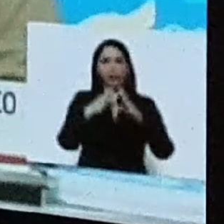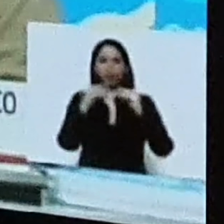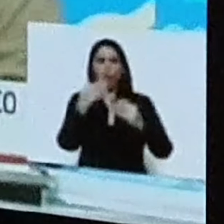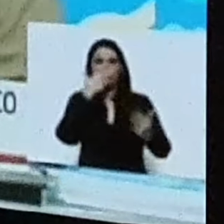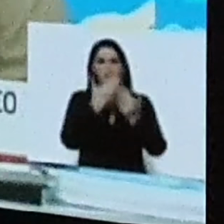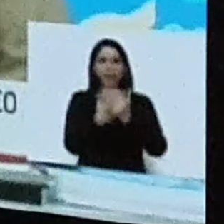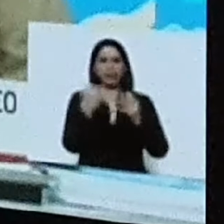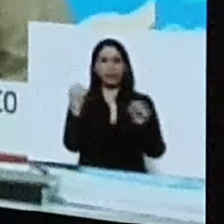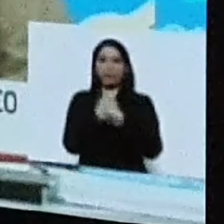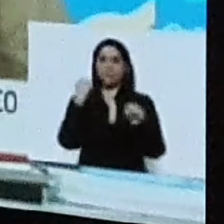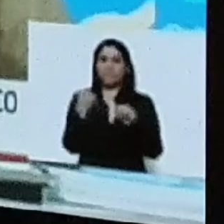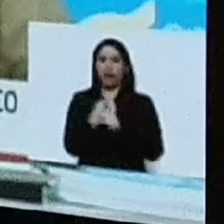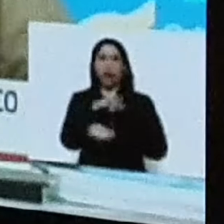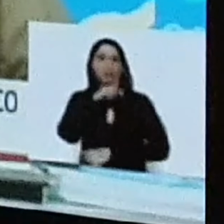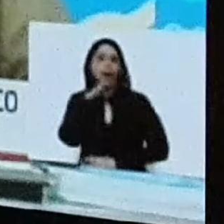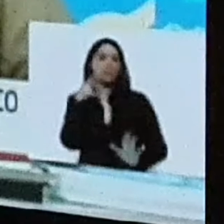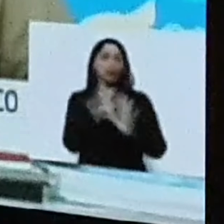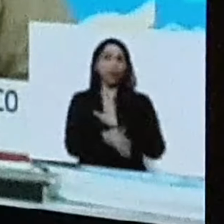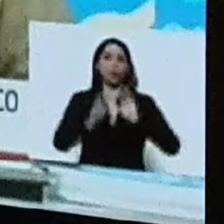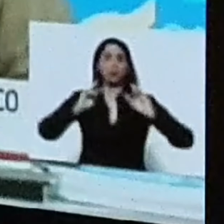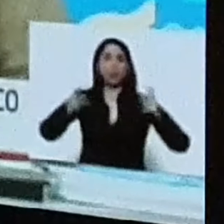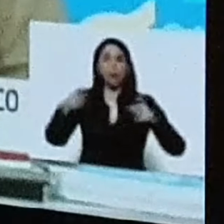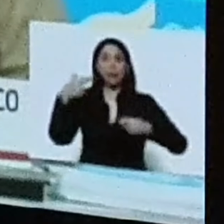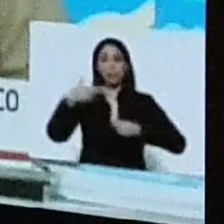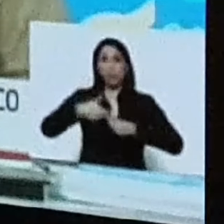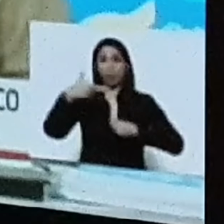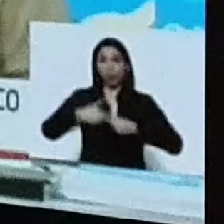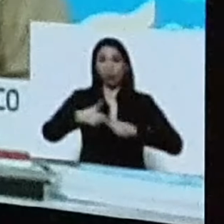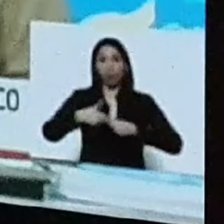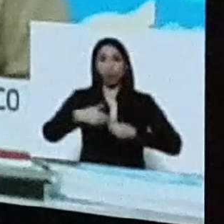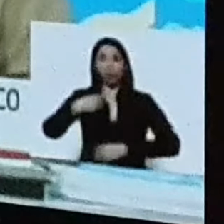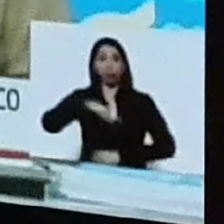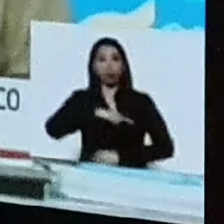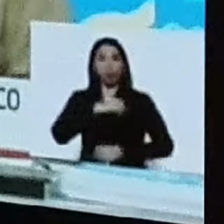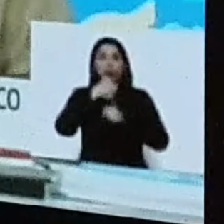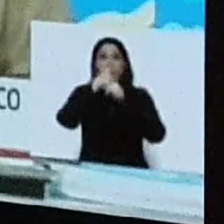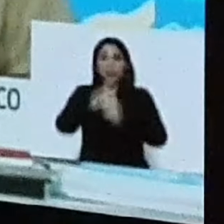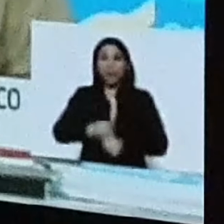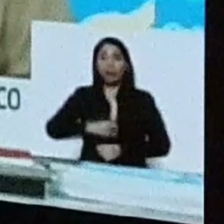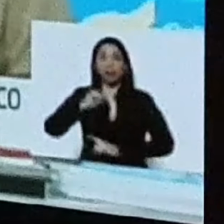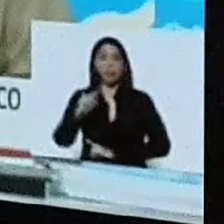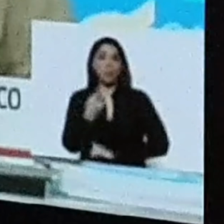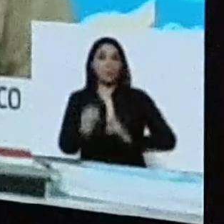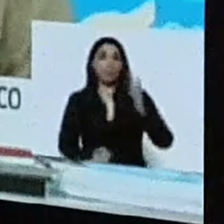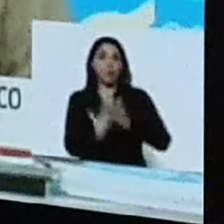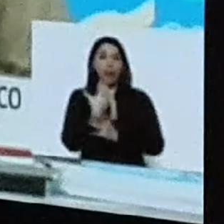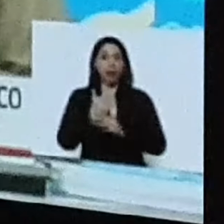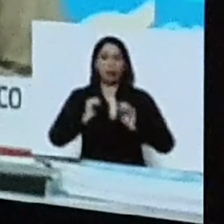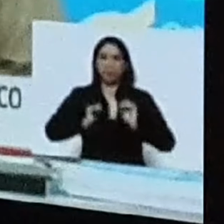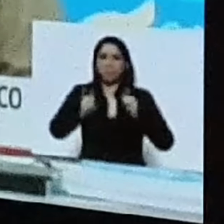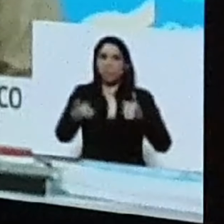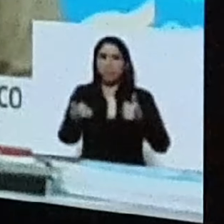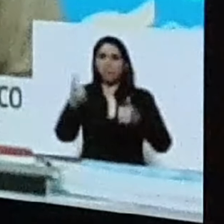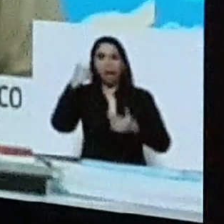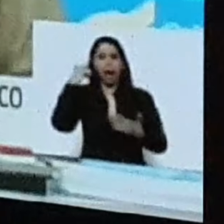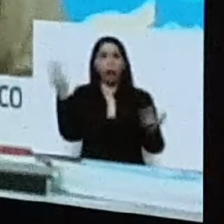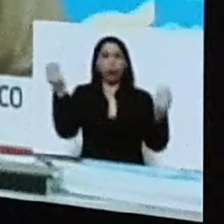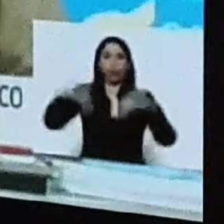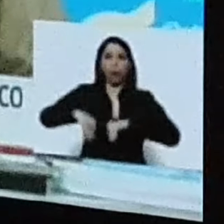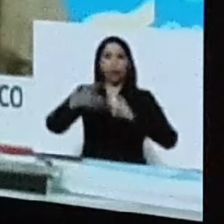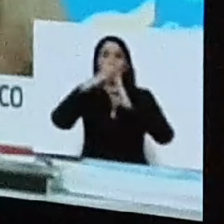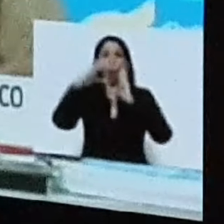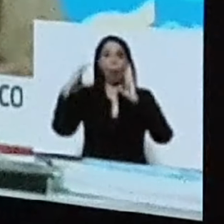trabajo. Hablamos sobre este tema del petróleo. Estamos esperando que el 1 de mayo entre en vigencia el acuerdo OPEP